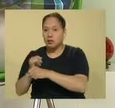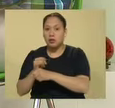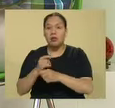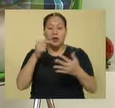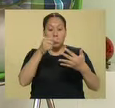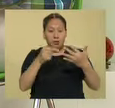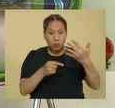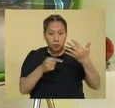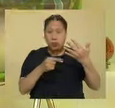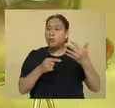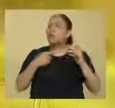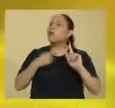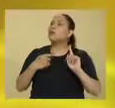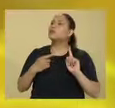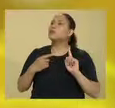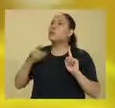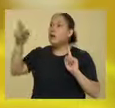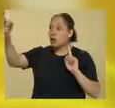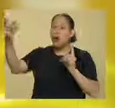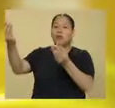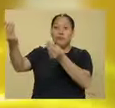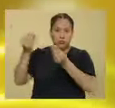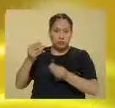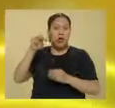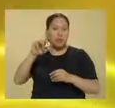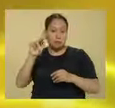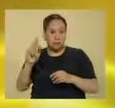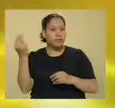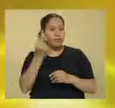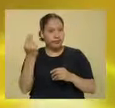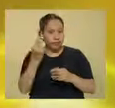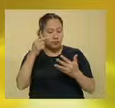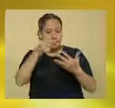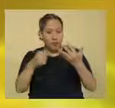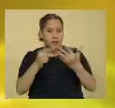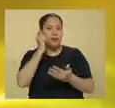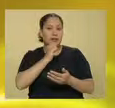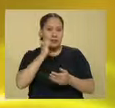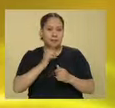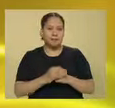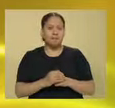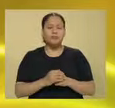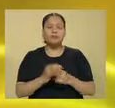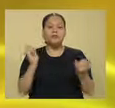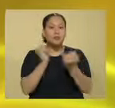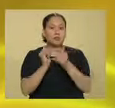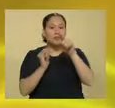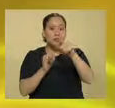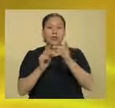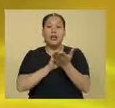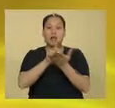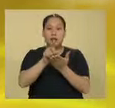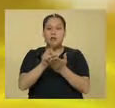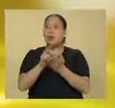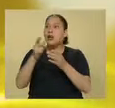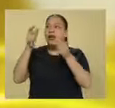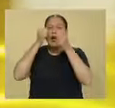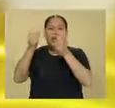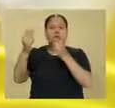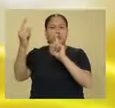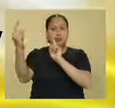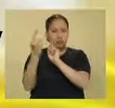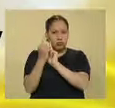tienes derecho como víctimas te los tienen que proporcionar bajo ese tenor. También tienes derecho a ser atendido y